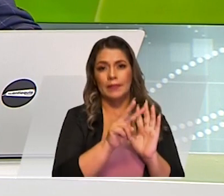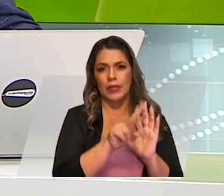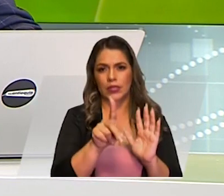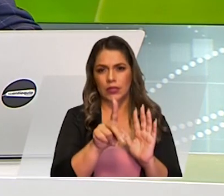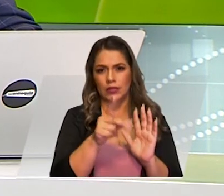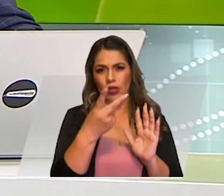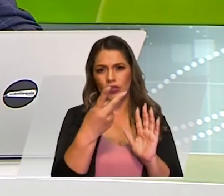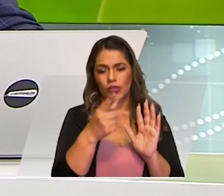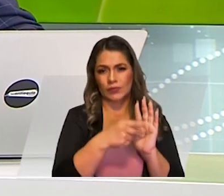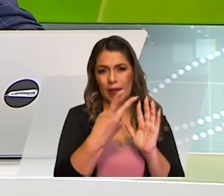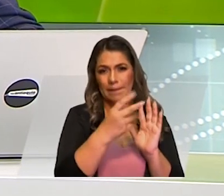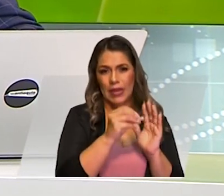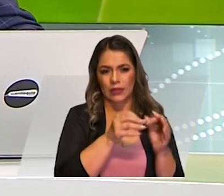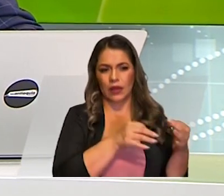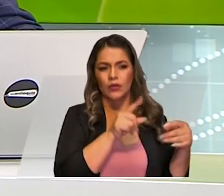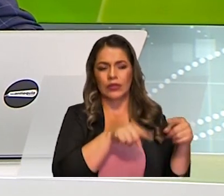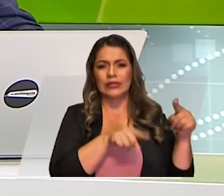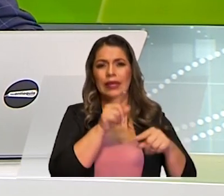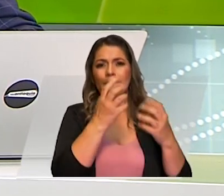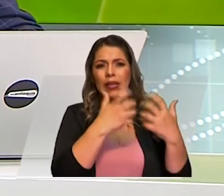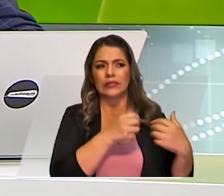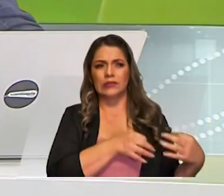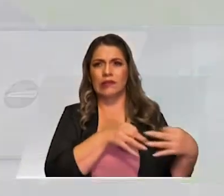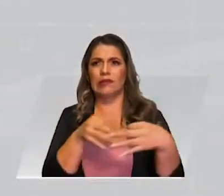2020 para las micro y pequeñas empresas.